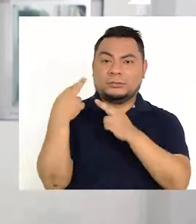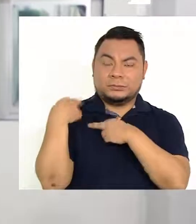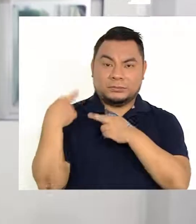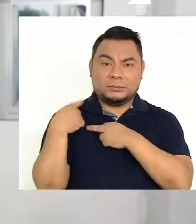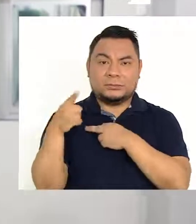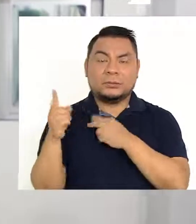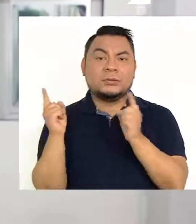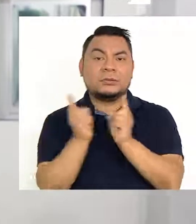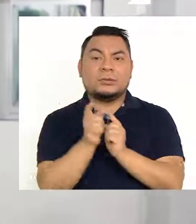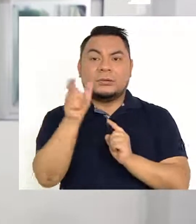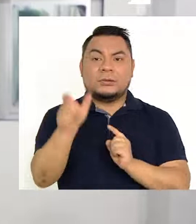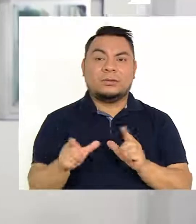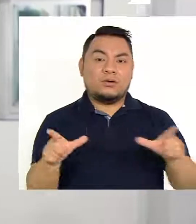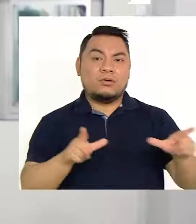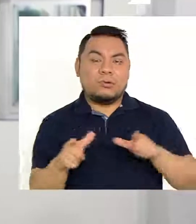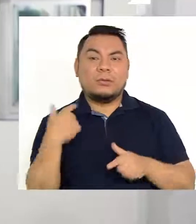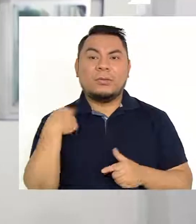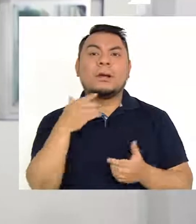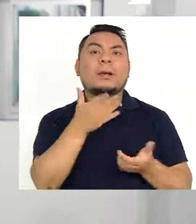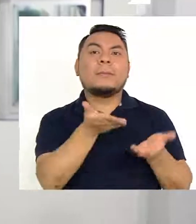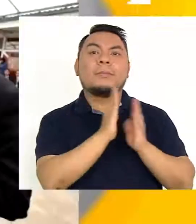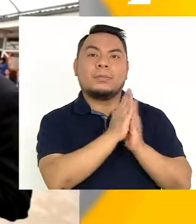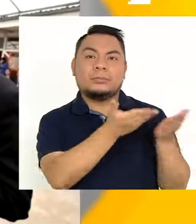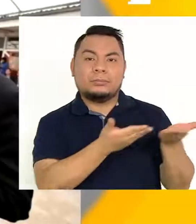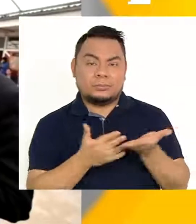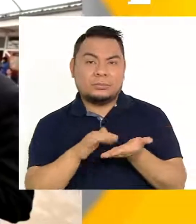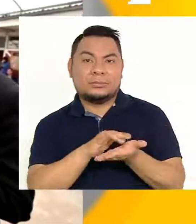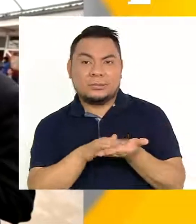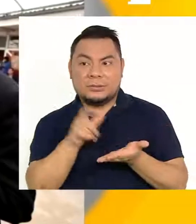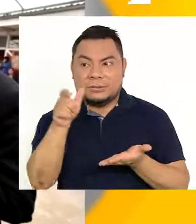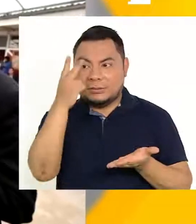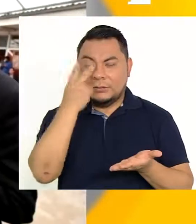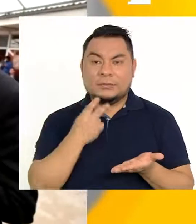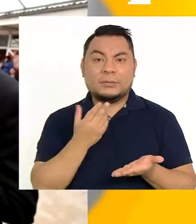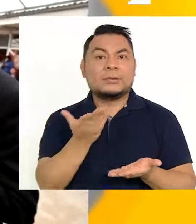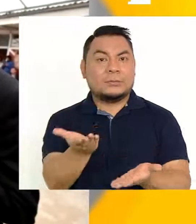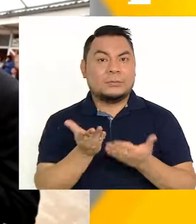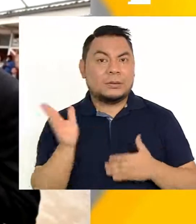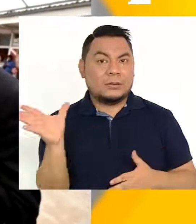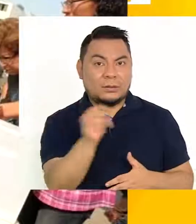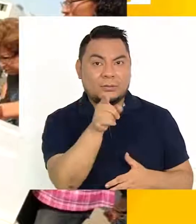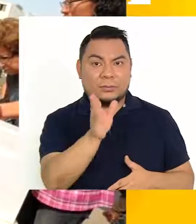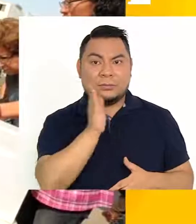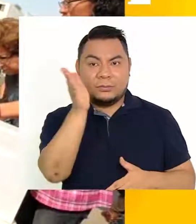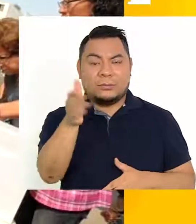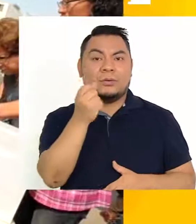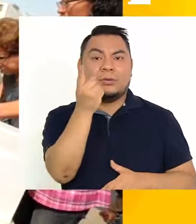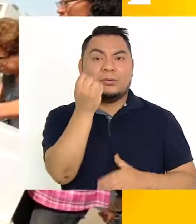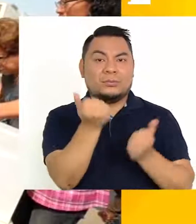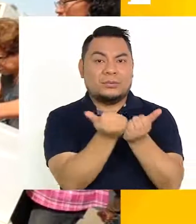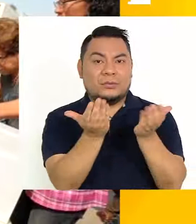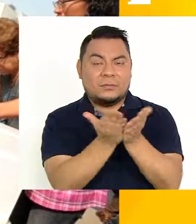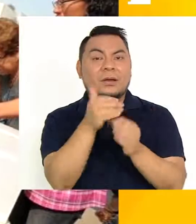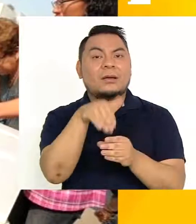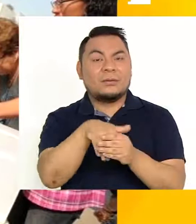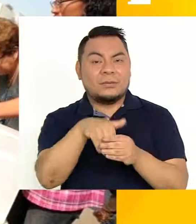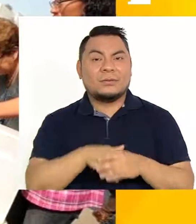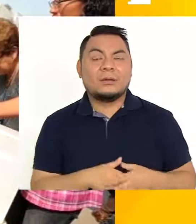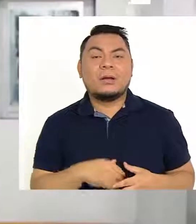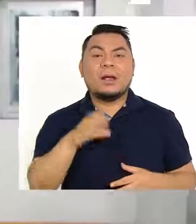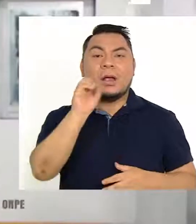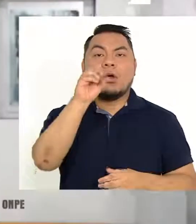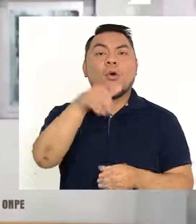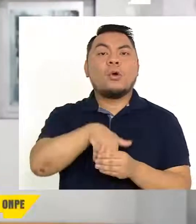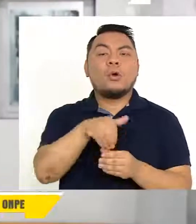miembros de mesa a los coordinadores de local de votación. Los invitamos a todas y todos a que acudan este 11 de abril a